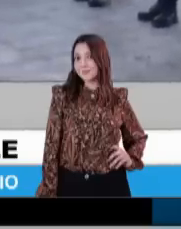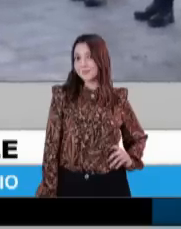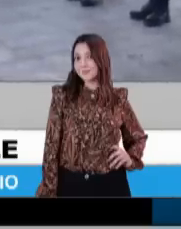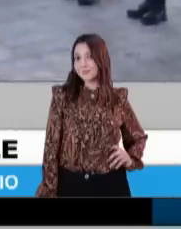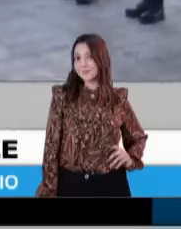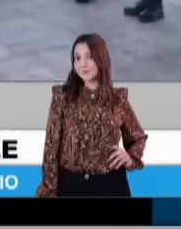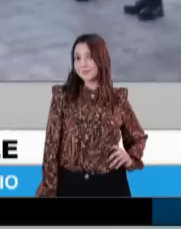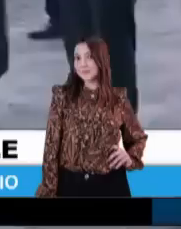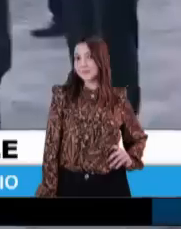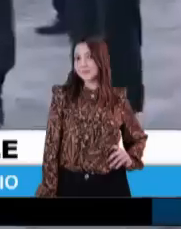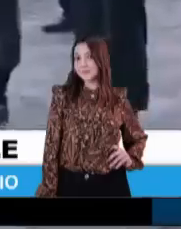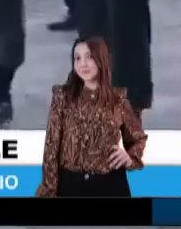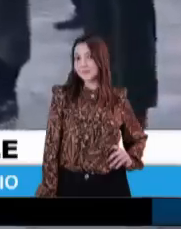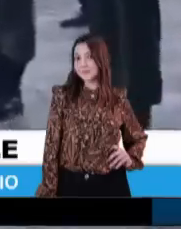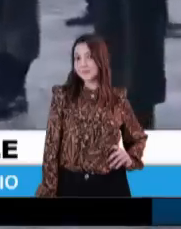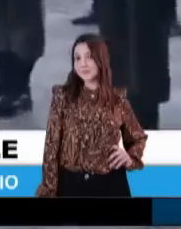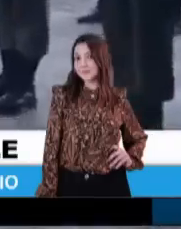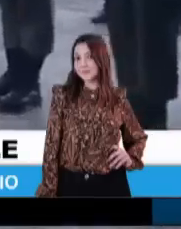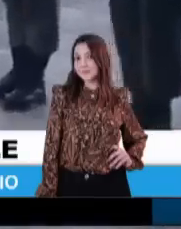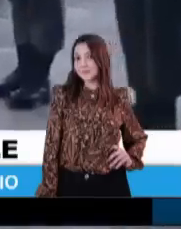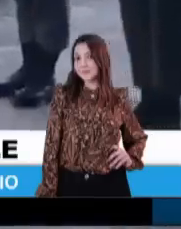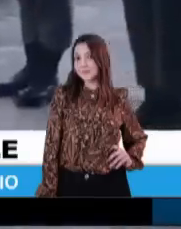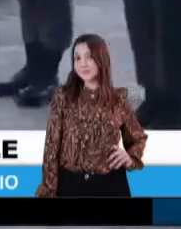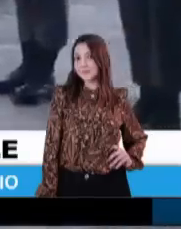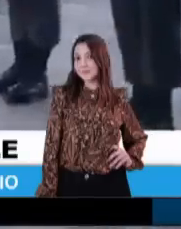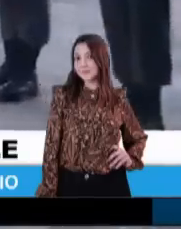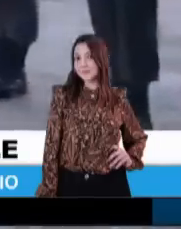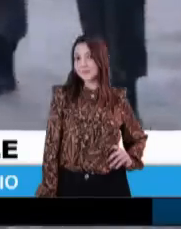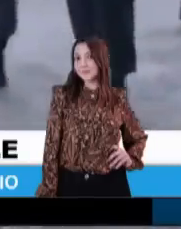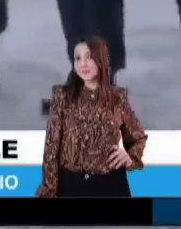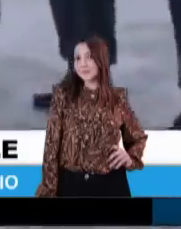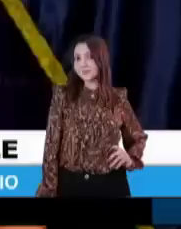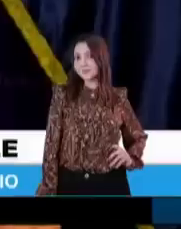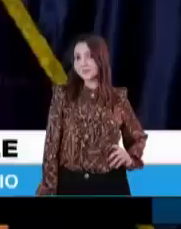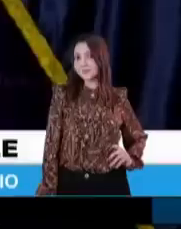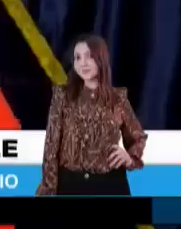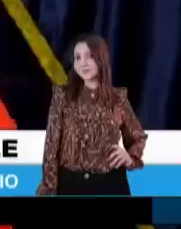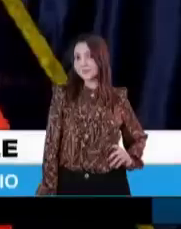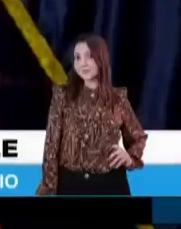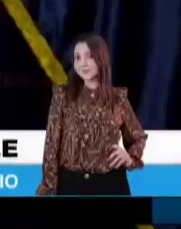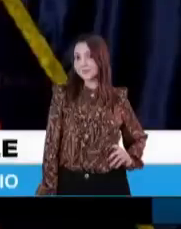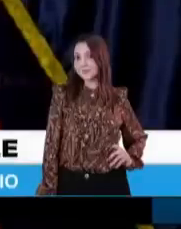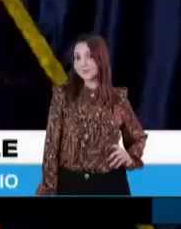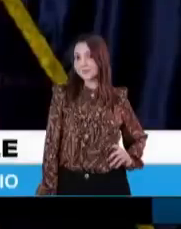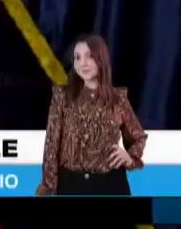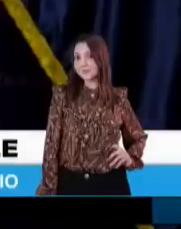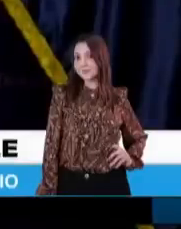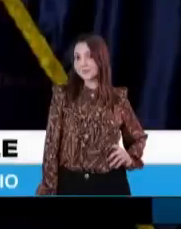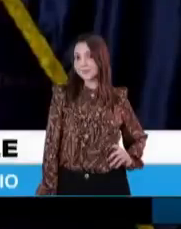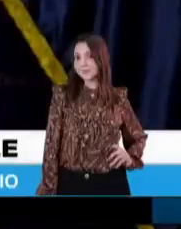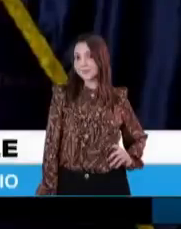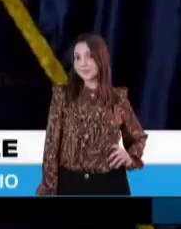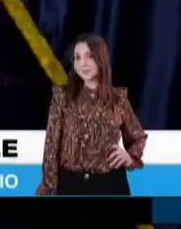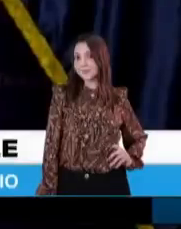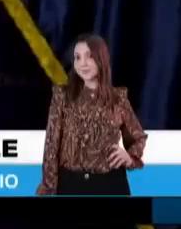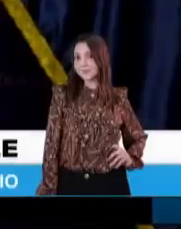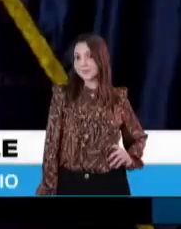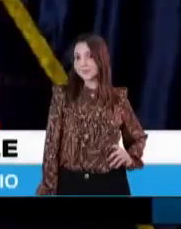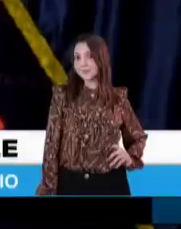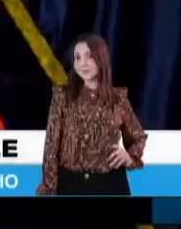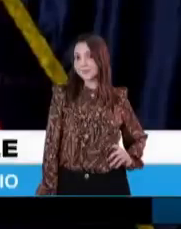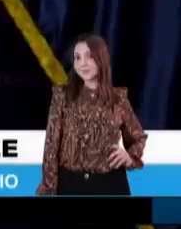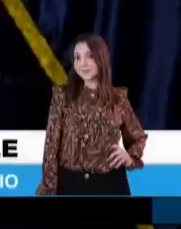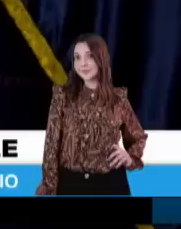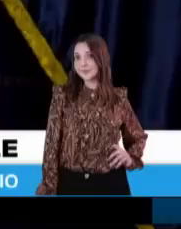hackeo en mayo, y se habló sobre vulnerabilidad, que se interpretó como que se tenía que reforzar la ciberseguridad